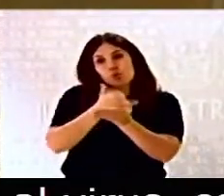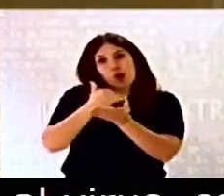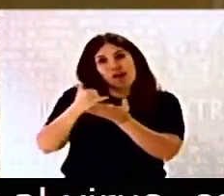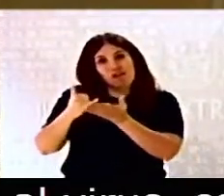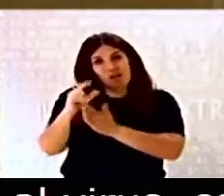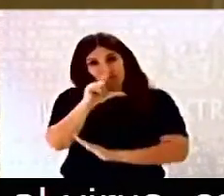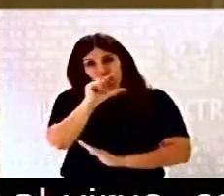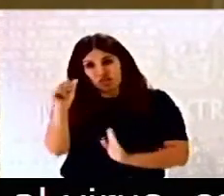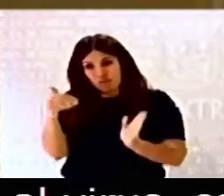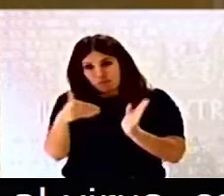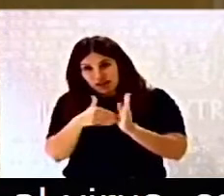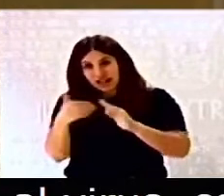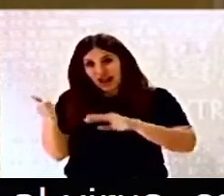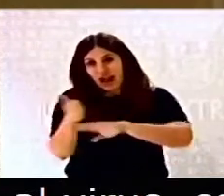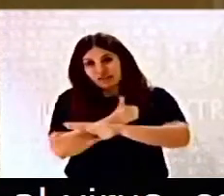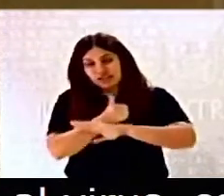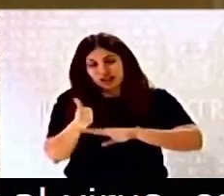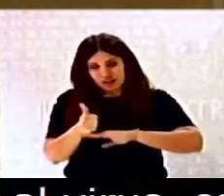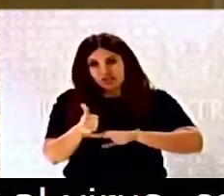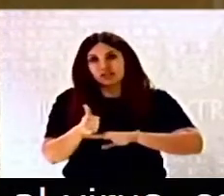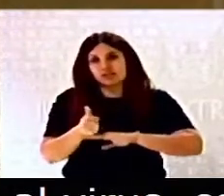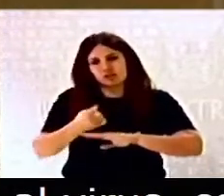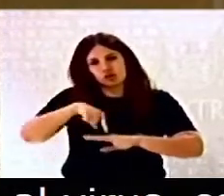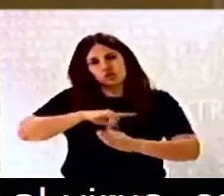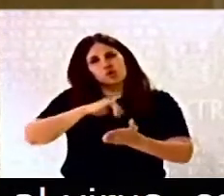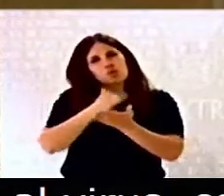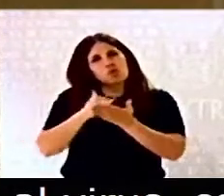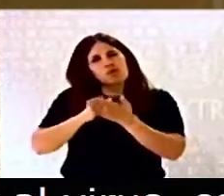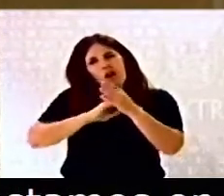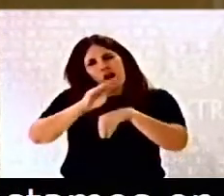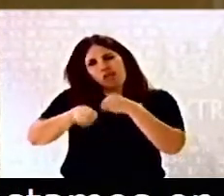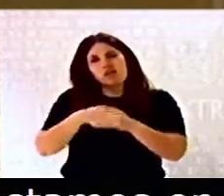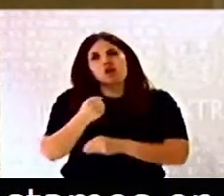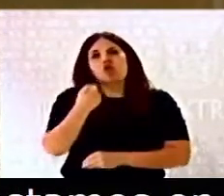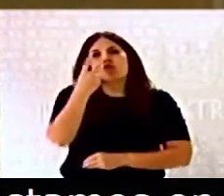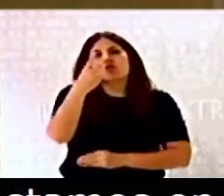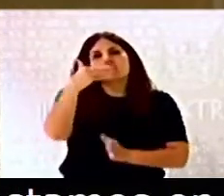cada 100.000 habitantes de